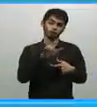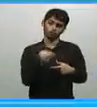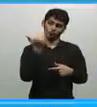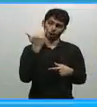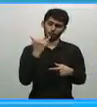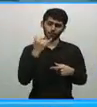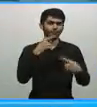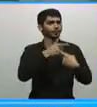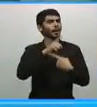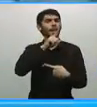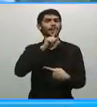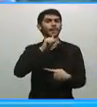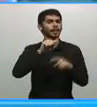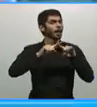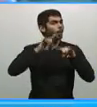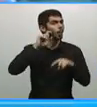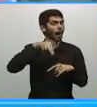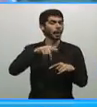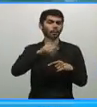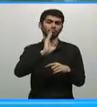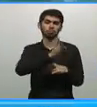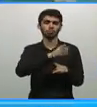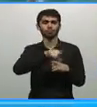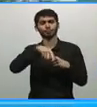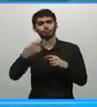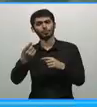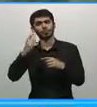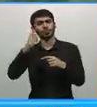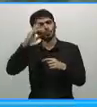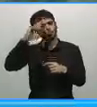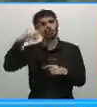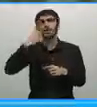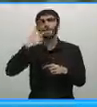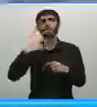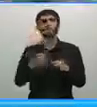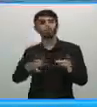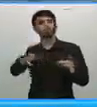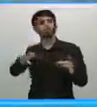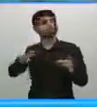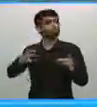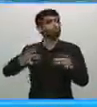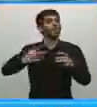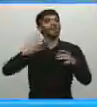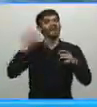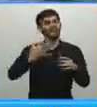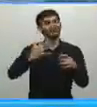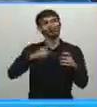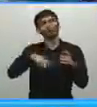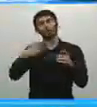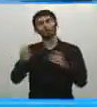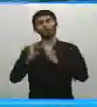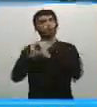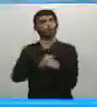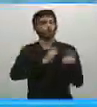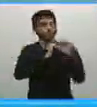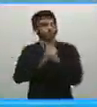Taiwán. Además, Santiago Reñasco obtuvo la quinta ubicación en tiro con arco, mientras que en remo la dupla conformada por Nicolás Repetto y Pablo Conte